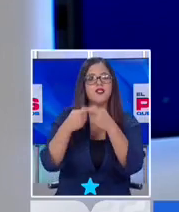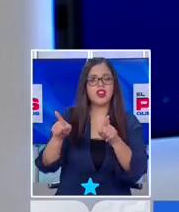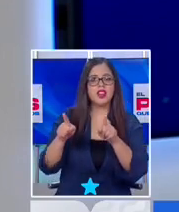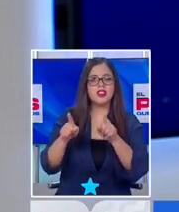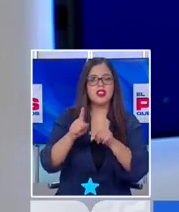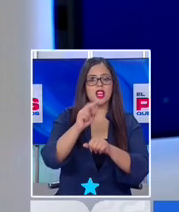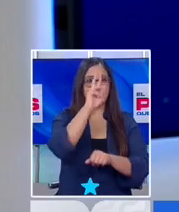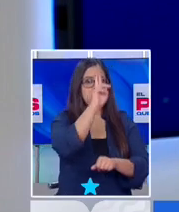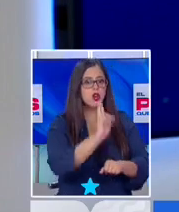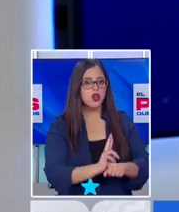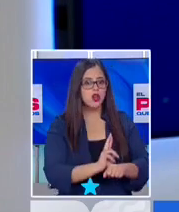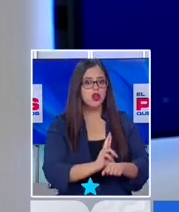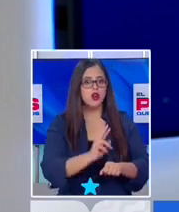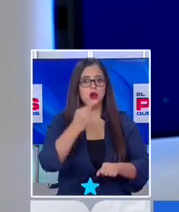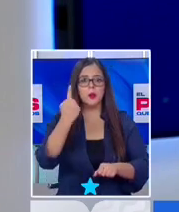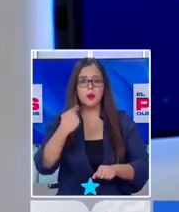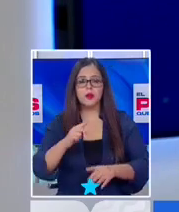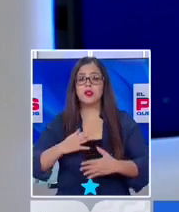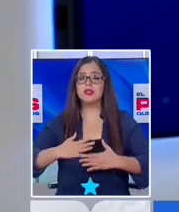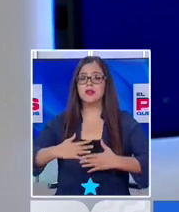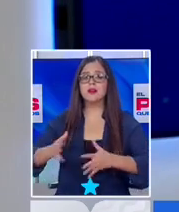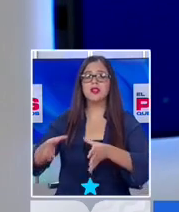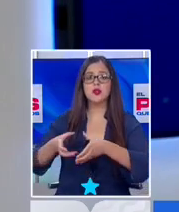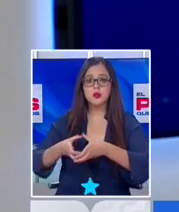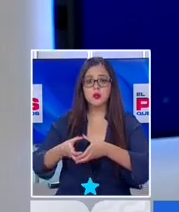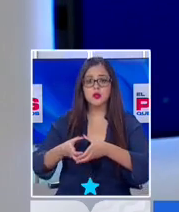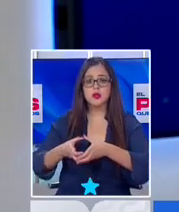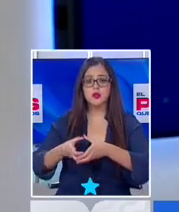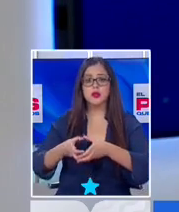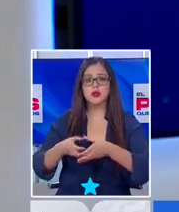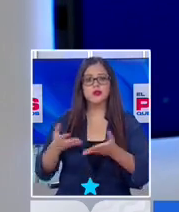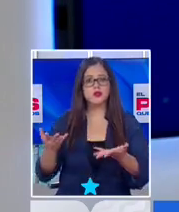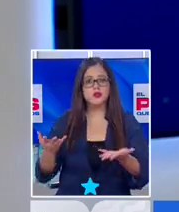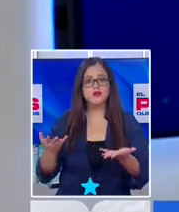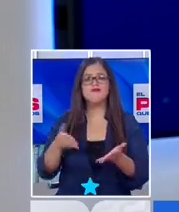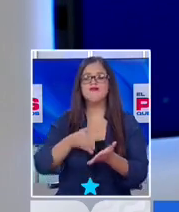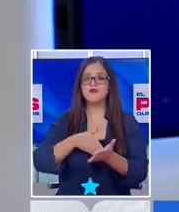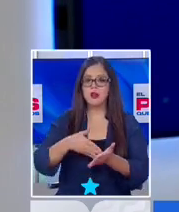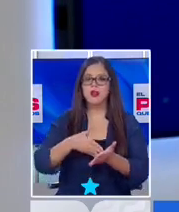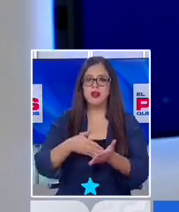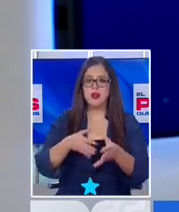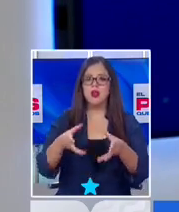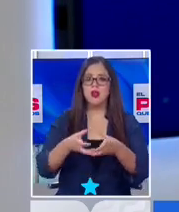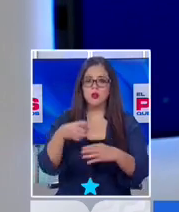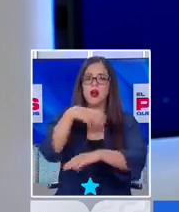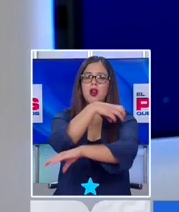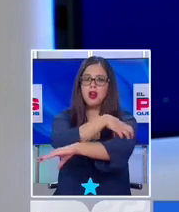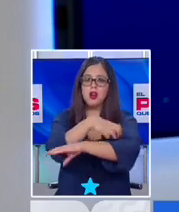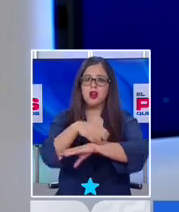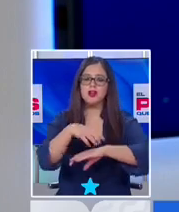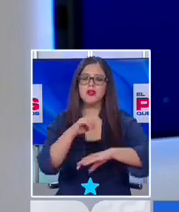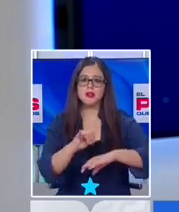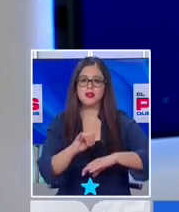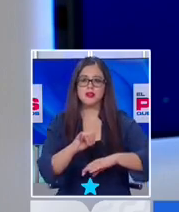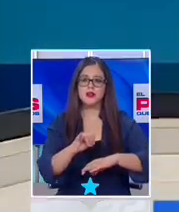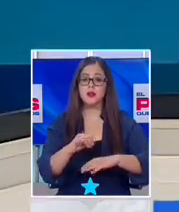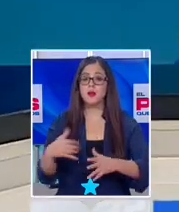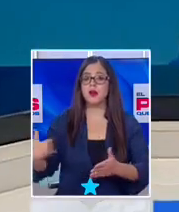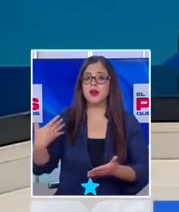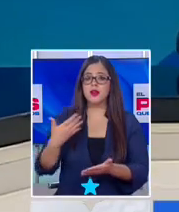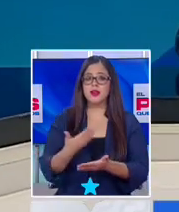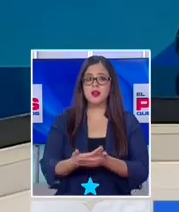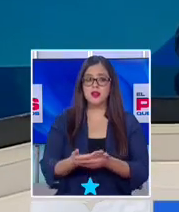por lo menos desde mi colectivo mi sector pensamos que está muy debilitada esta cámara de las regiones porque solamente hasta el